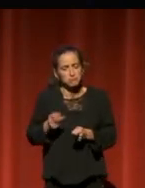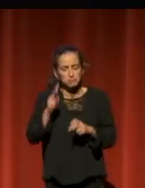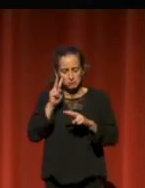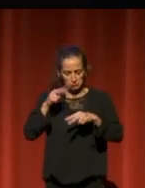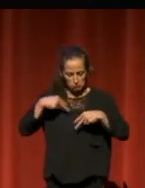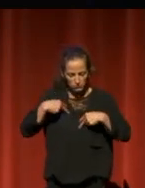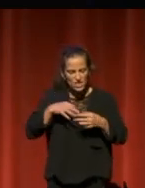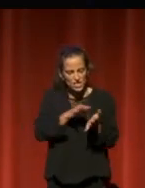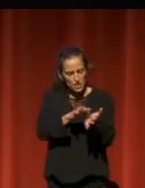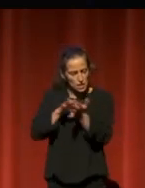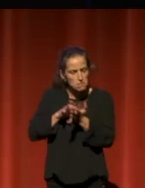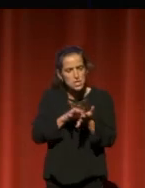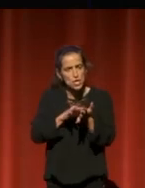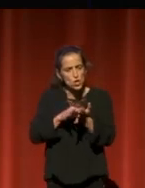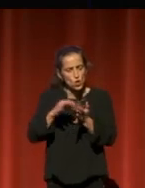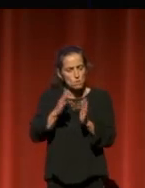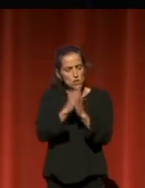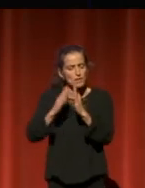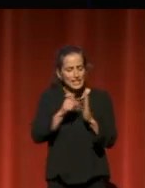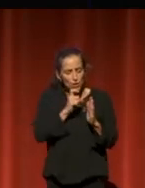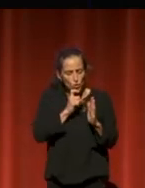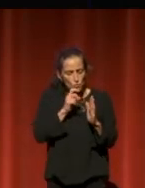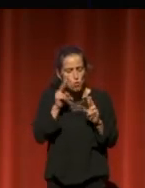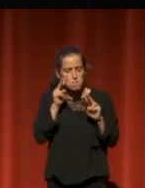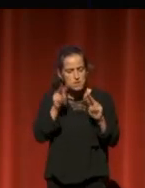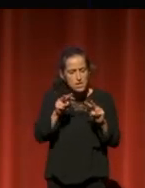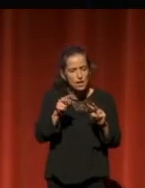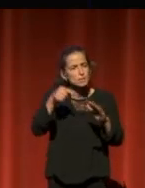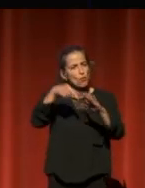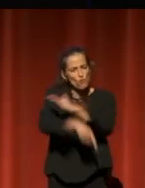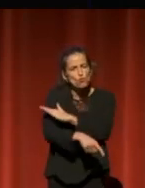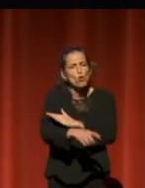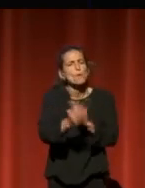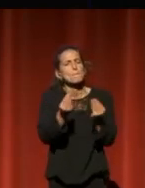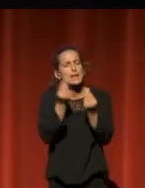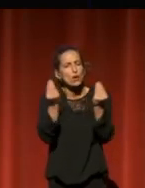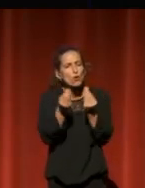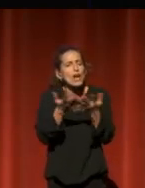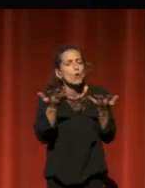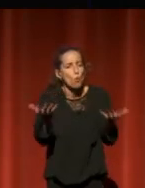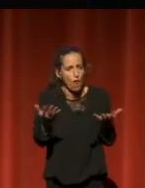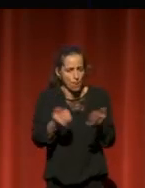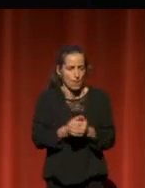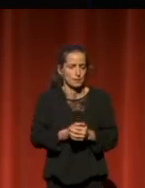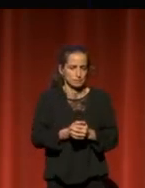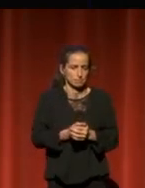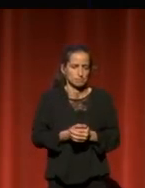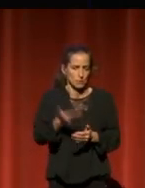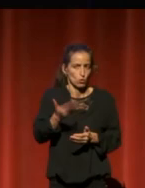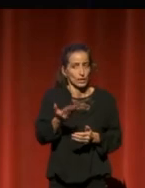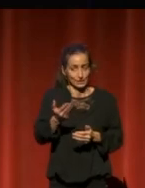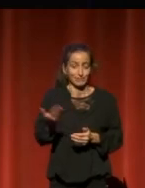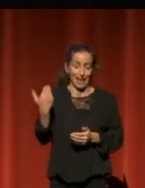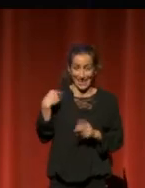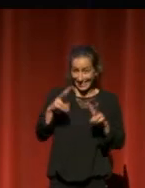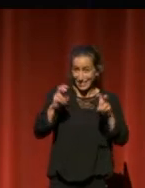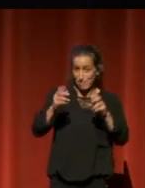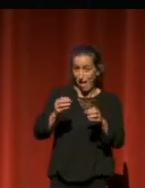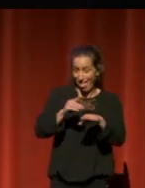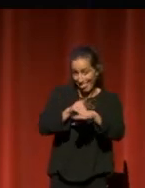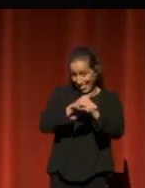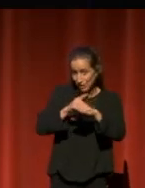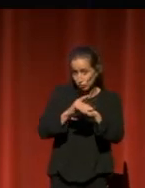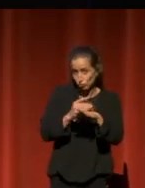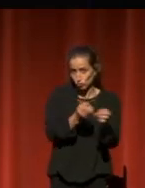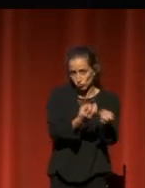todo mi servicio de bibliotecas y qué puedo mejorar, o sea. Y eso es uno de los temas que hablábamos ayer de los datos. Claro. O sea, las políticas se hacen con